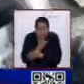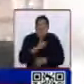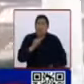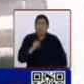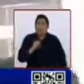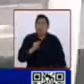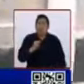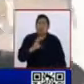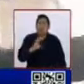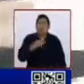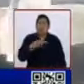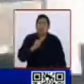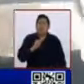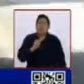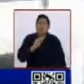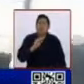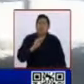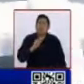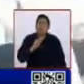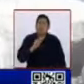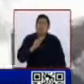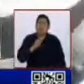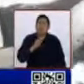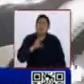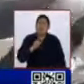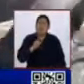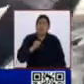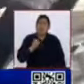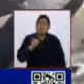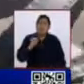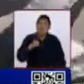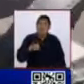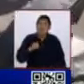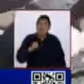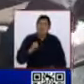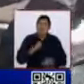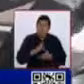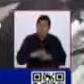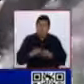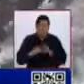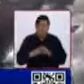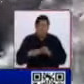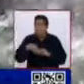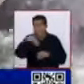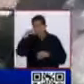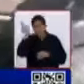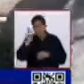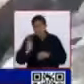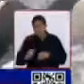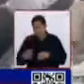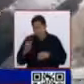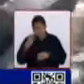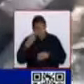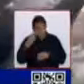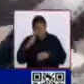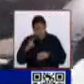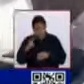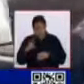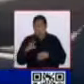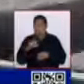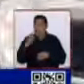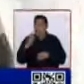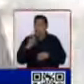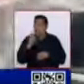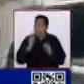en Machacamarca. ¿Sabe vos algo sobre esto? Sí, según los comentarios, no, nunca he visto yo, pero